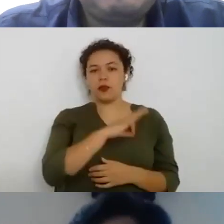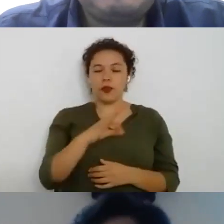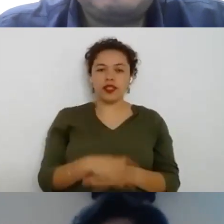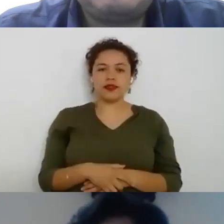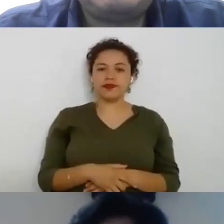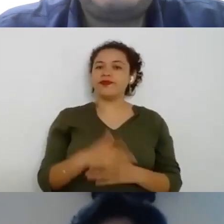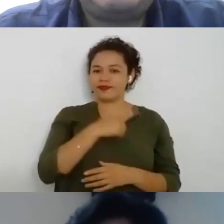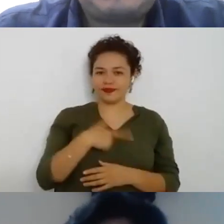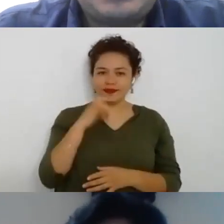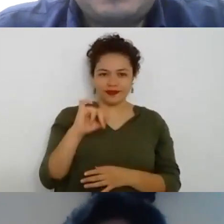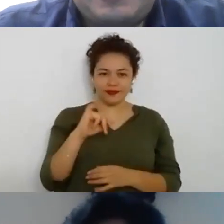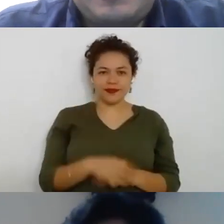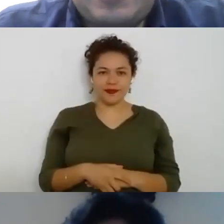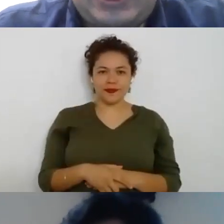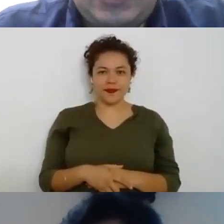Con gusto.